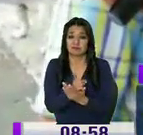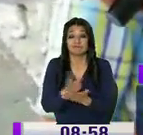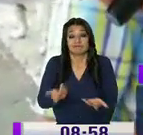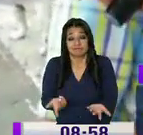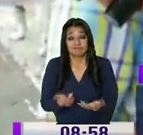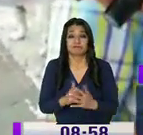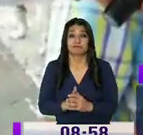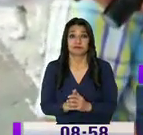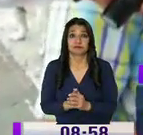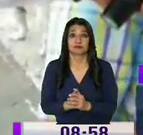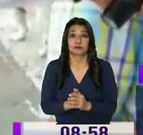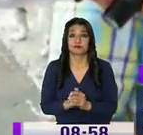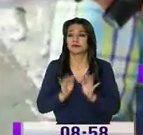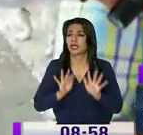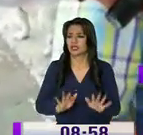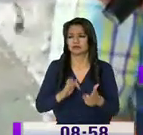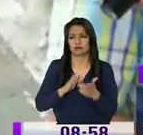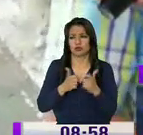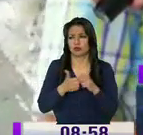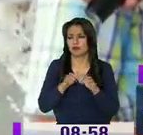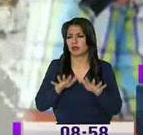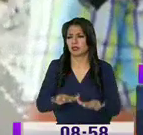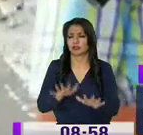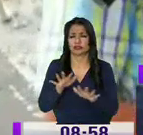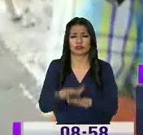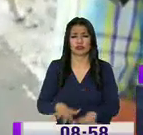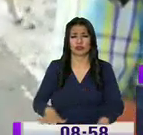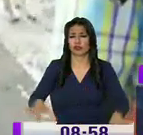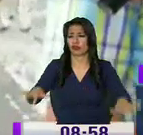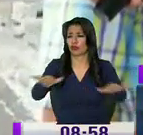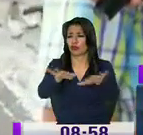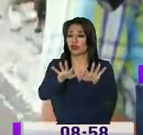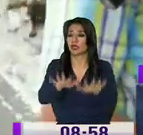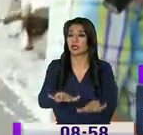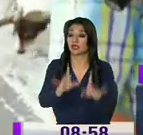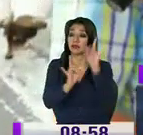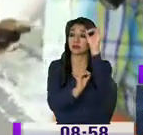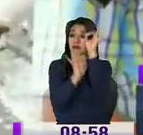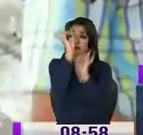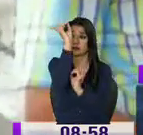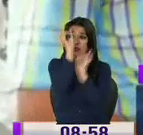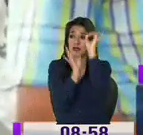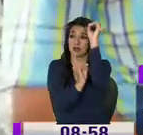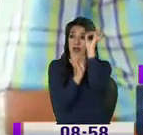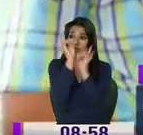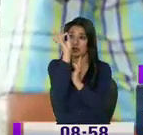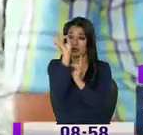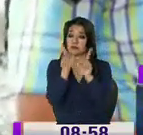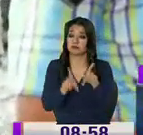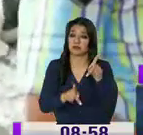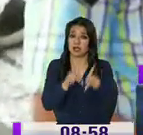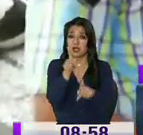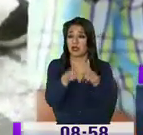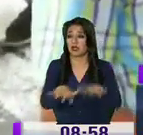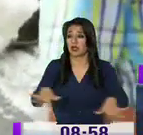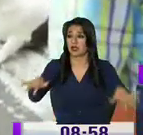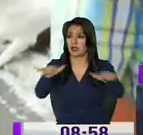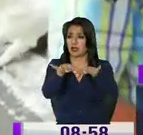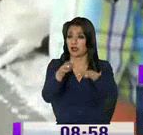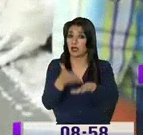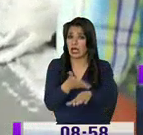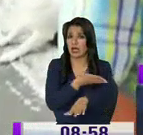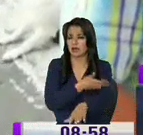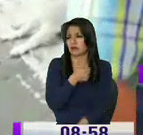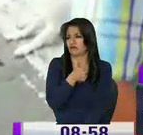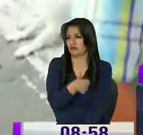todas esas vicisitudes que estamos viviendo, todo el contorno aquí del área de la península, que aquí obviamente nosotros vivimos,